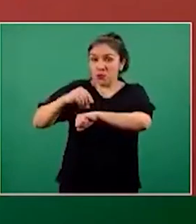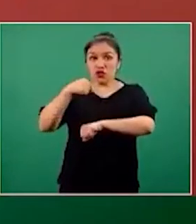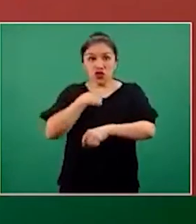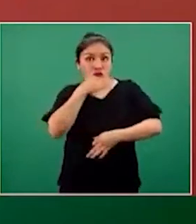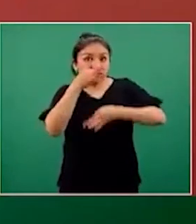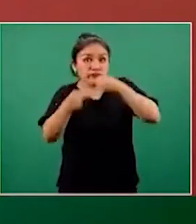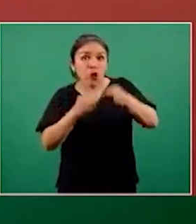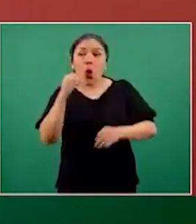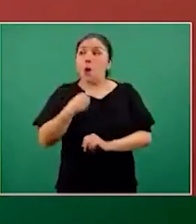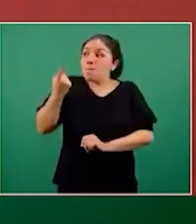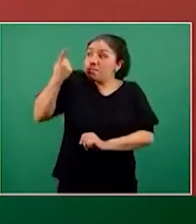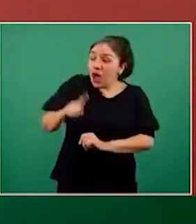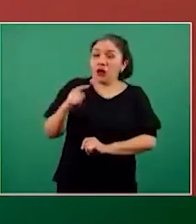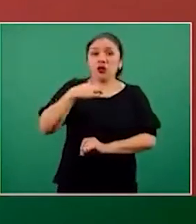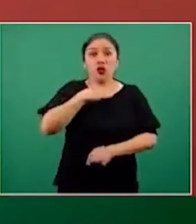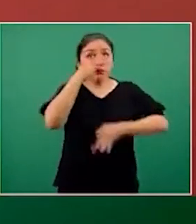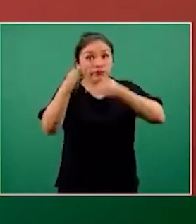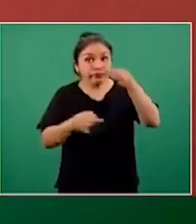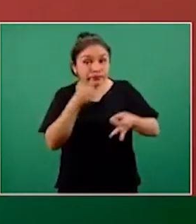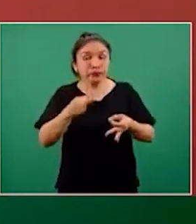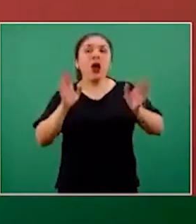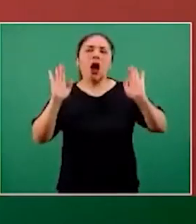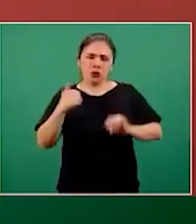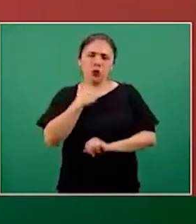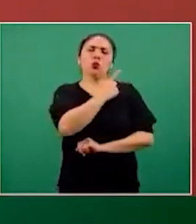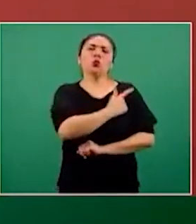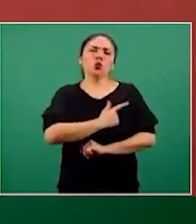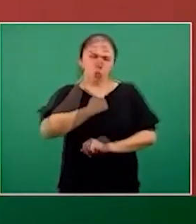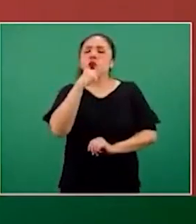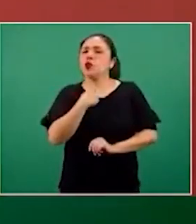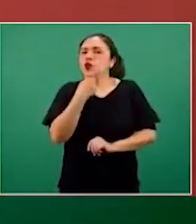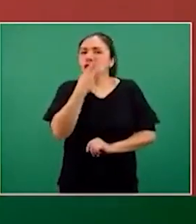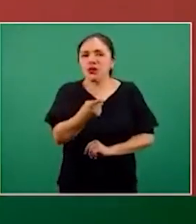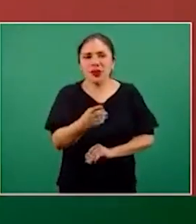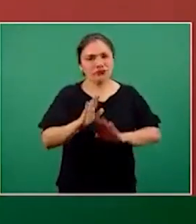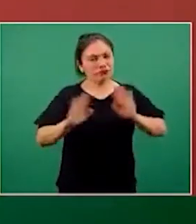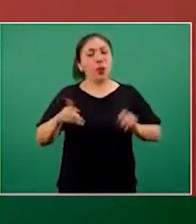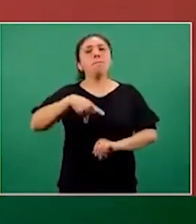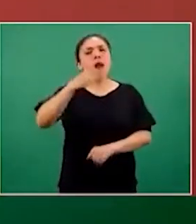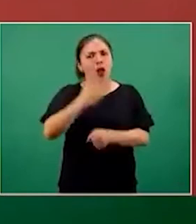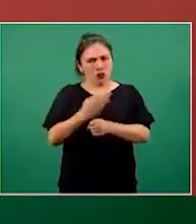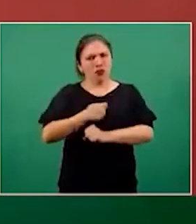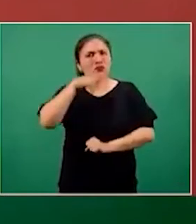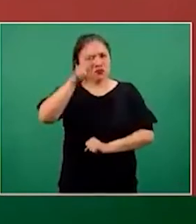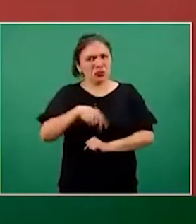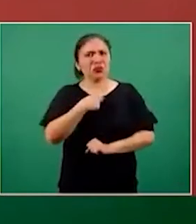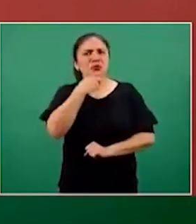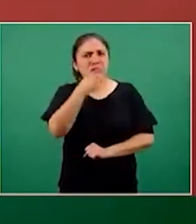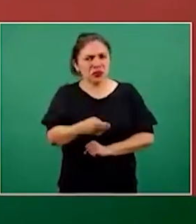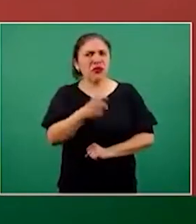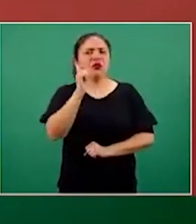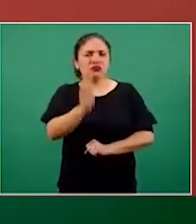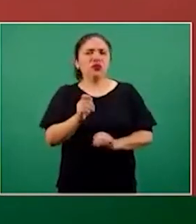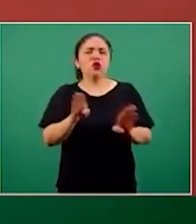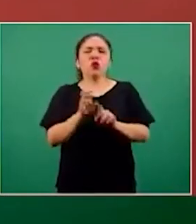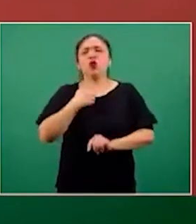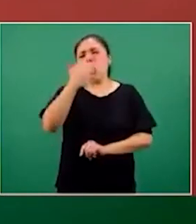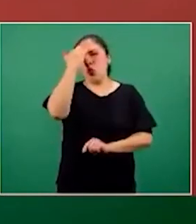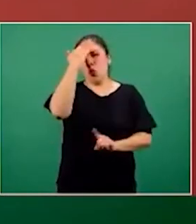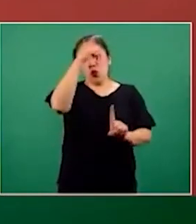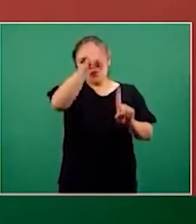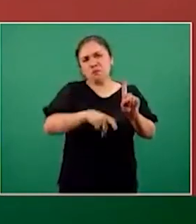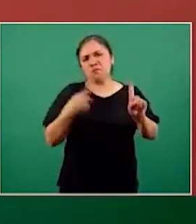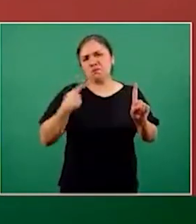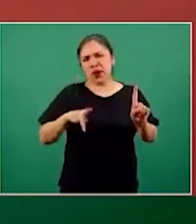o nos instruyera a nosotros comentar algo específico, con mucho gusto lo haríamos, porque sí puedo decir con total certidumbre, porque lo conozco